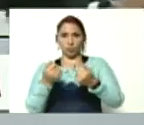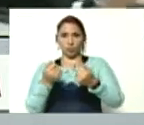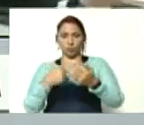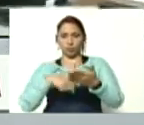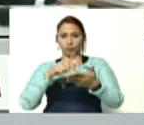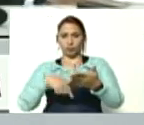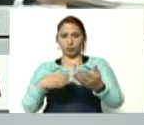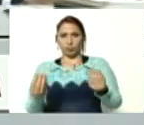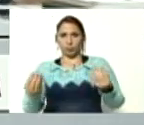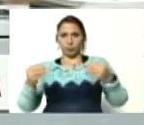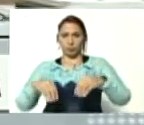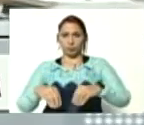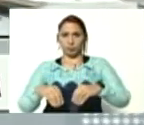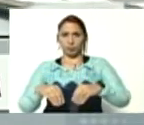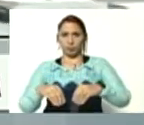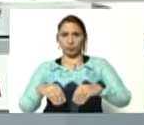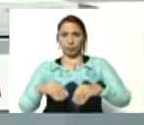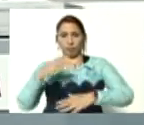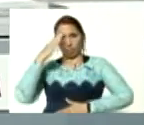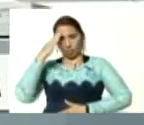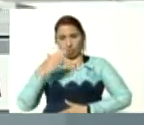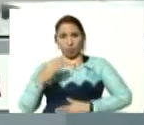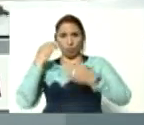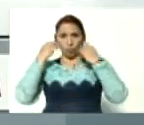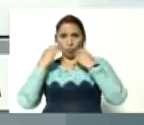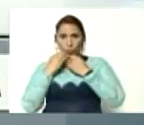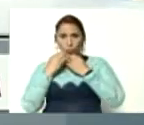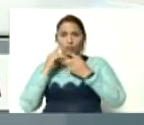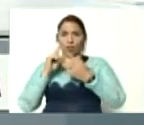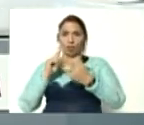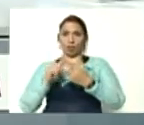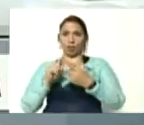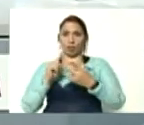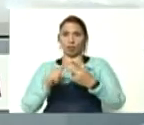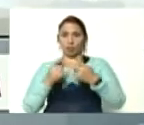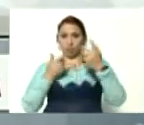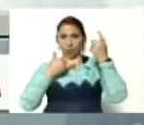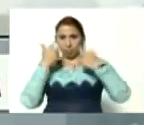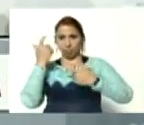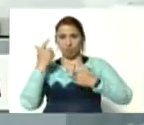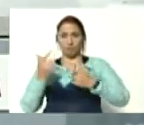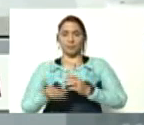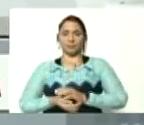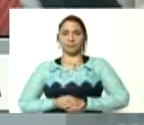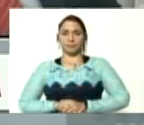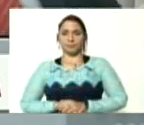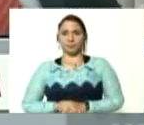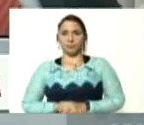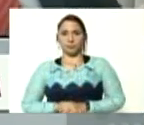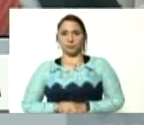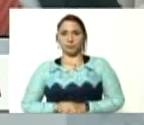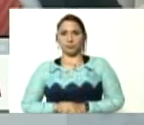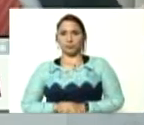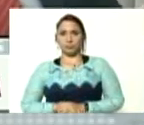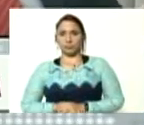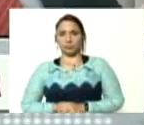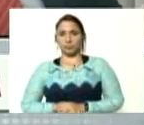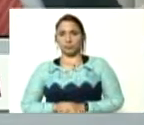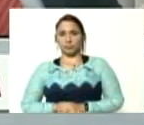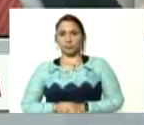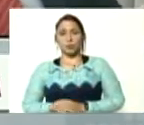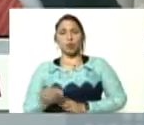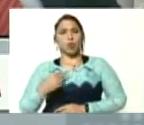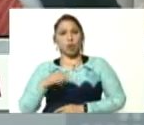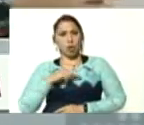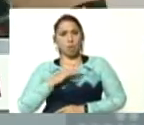los comandantes Fidel Castro Hus y Hugo Chávez Frías. Realmente hemos